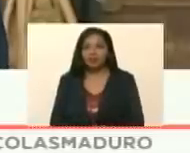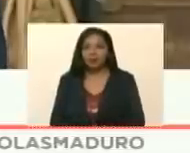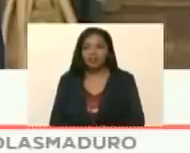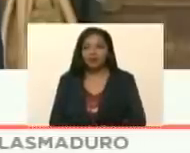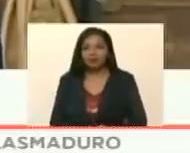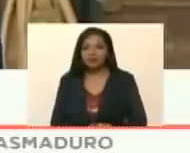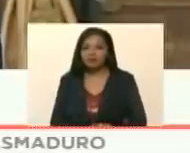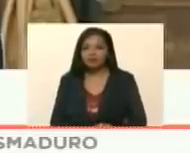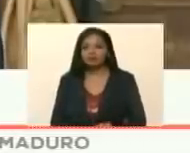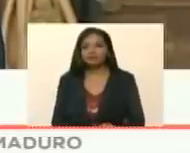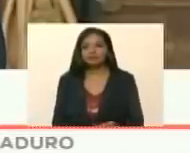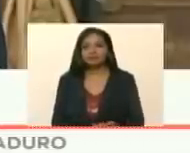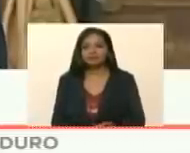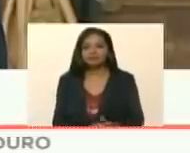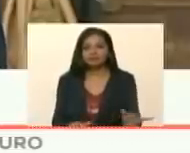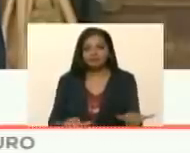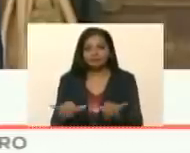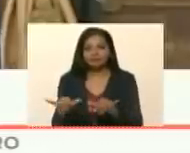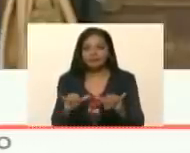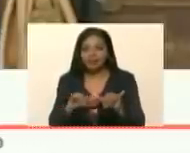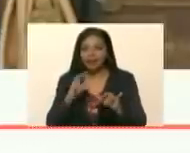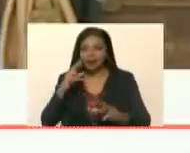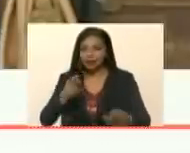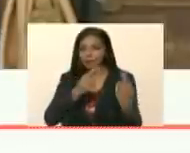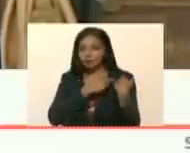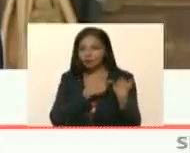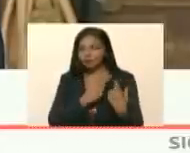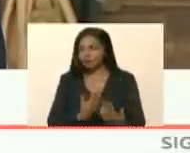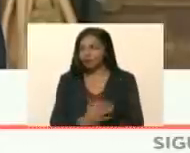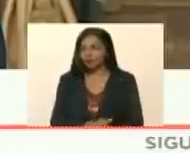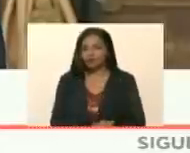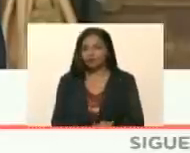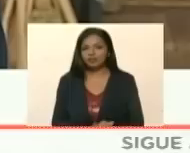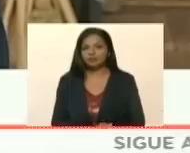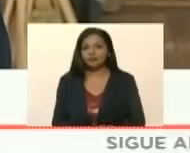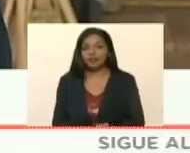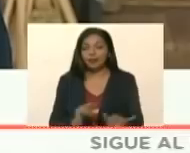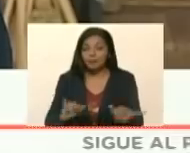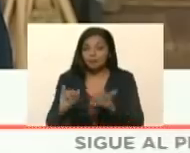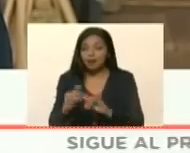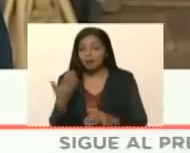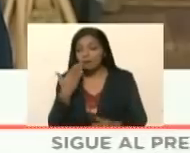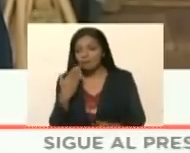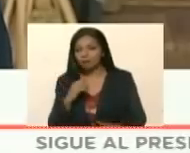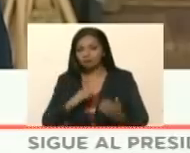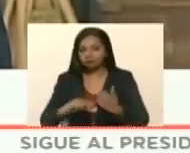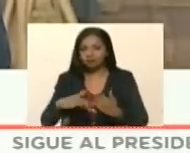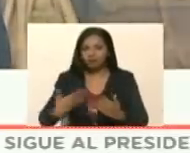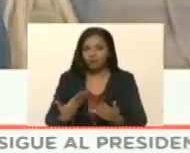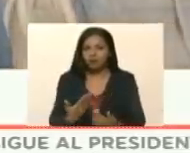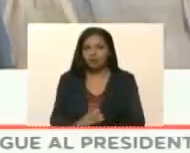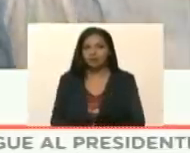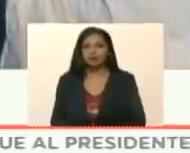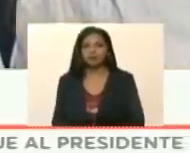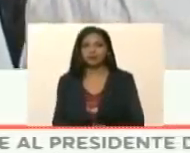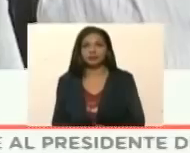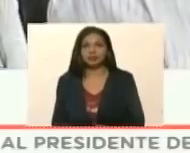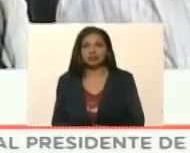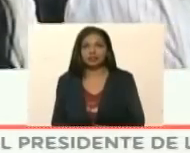Los berracos, los responsables de que las madres paran. Y